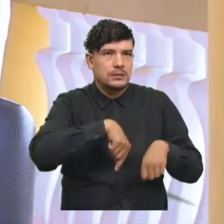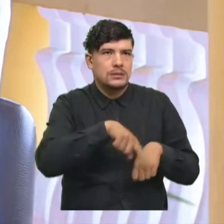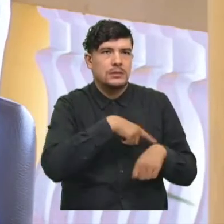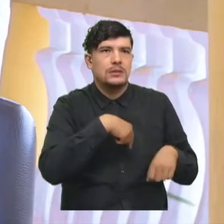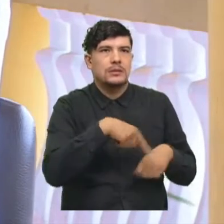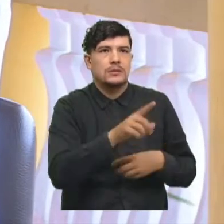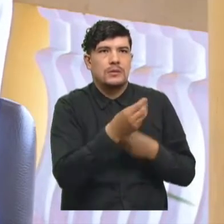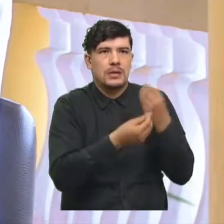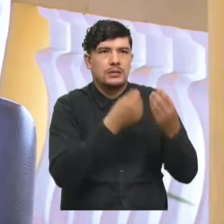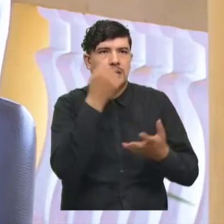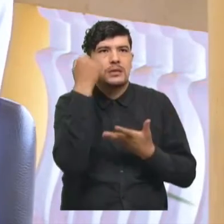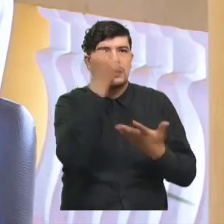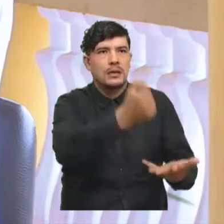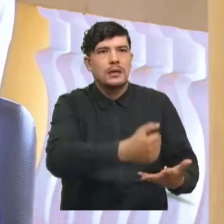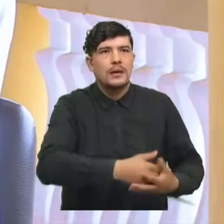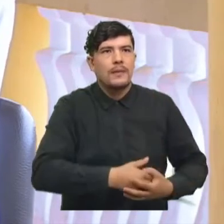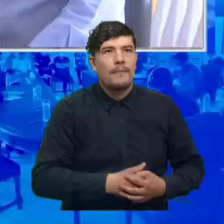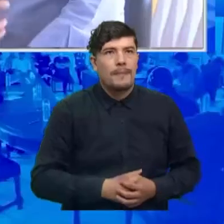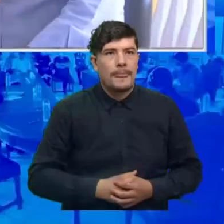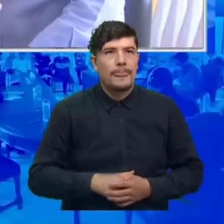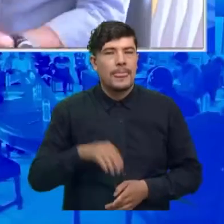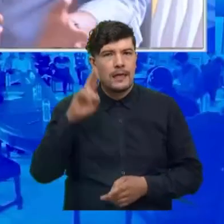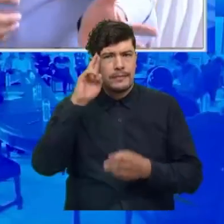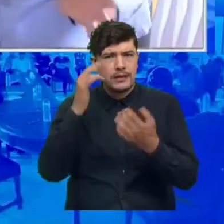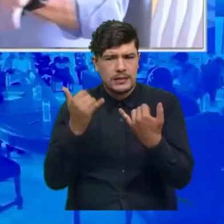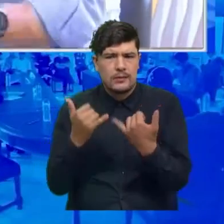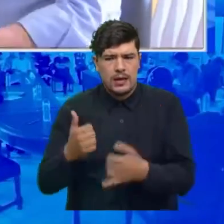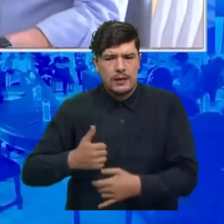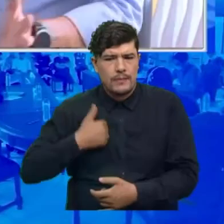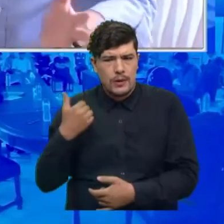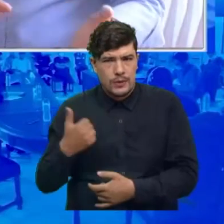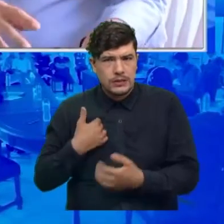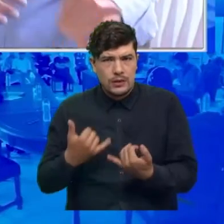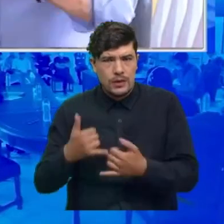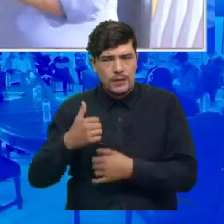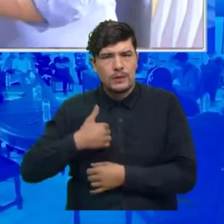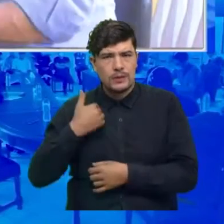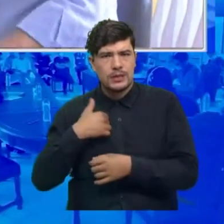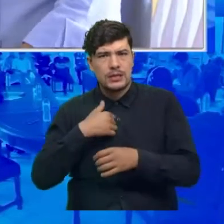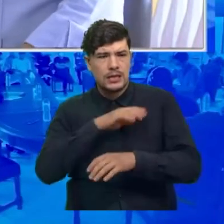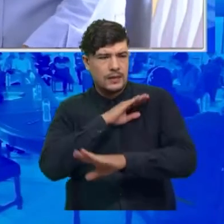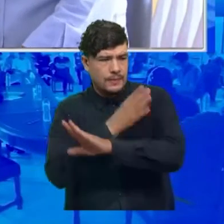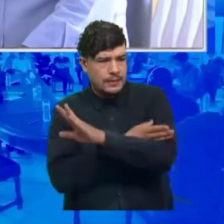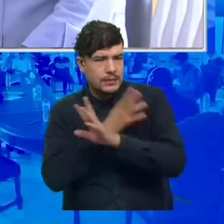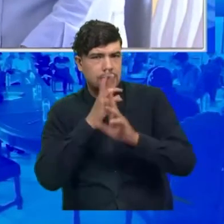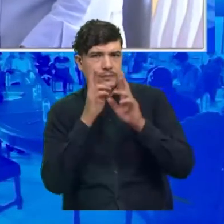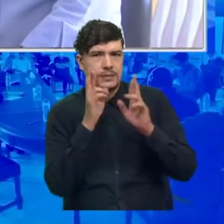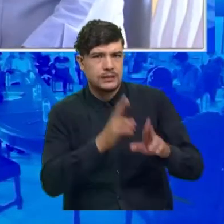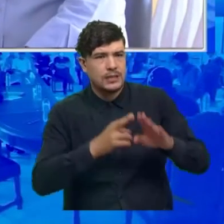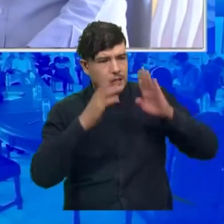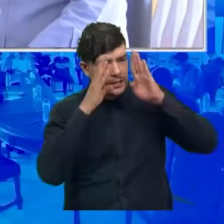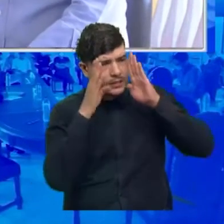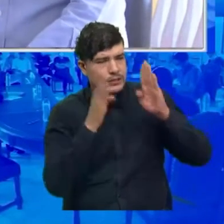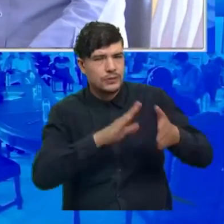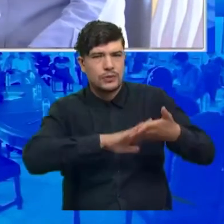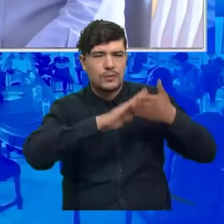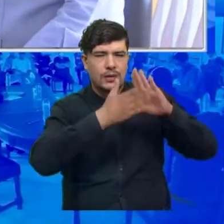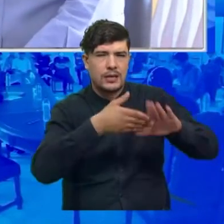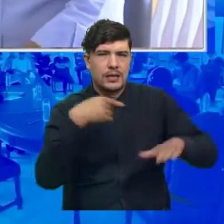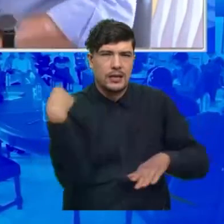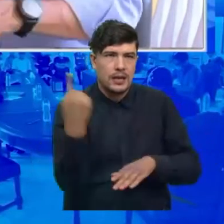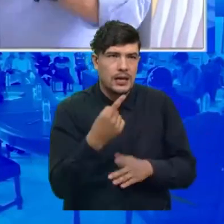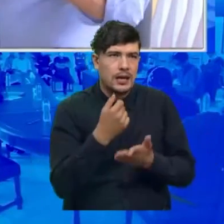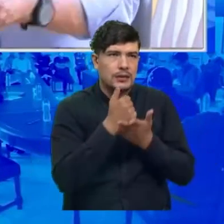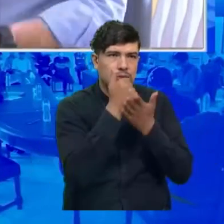hacer esas inversiones pero hemos aprovechado para poder tener capacidad de respuesta para poder lograr atender a nuestra población para poder